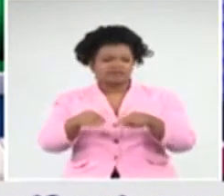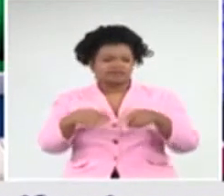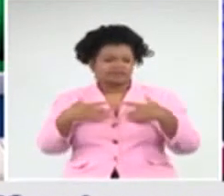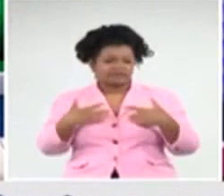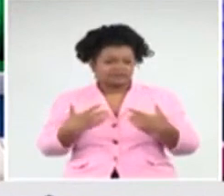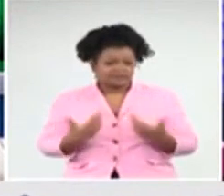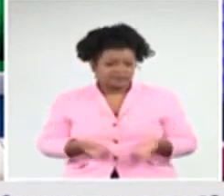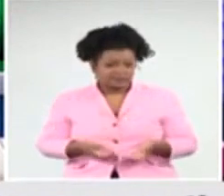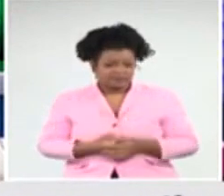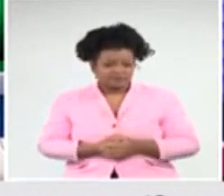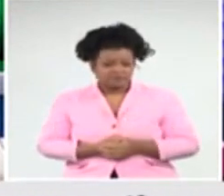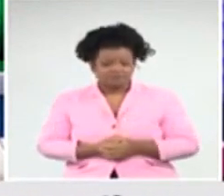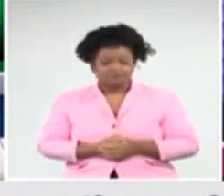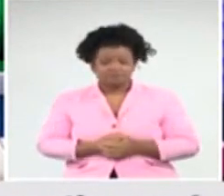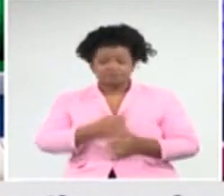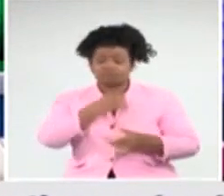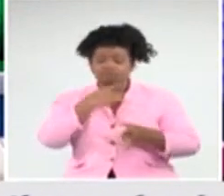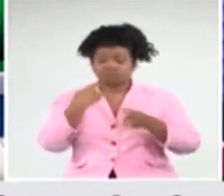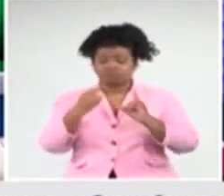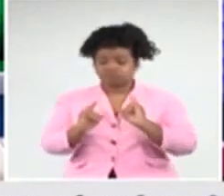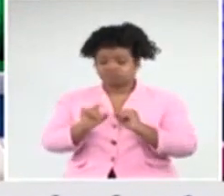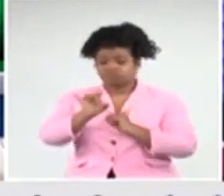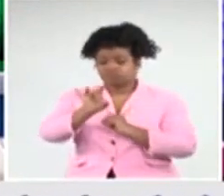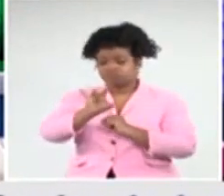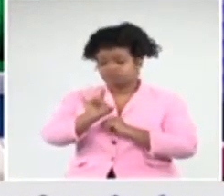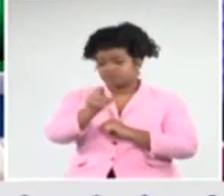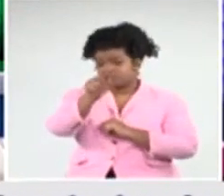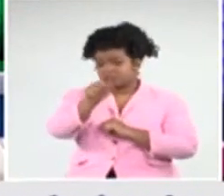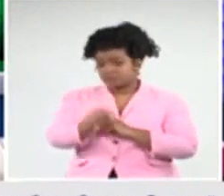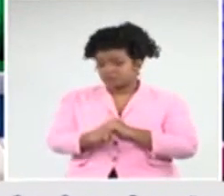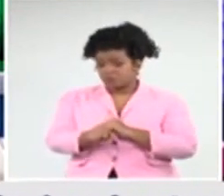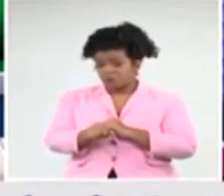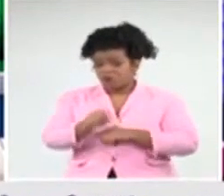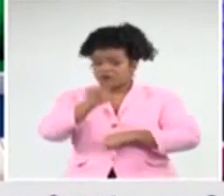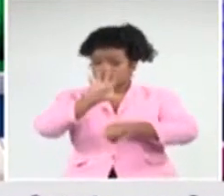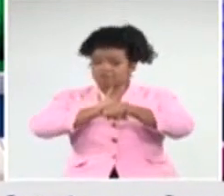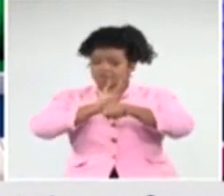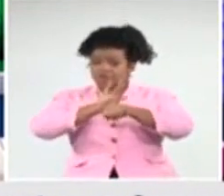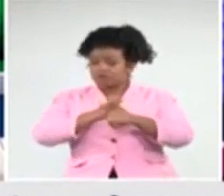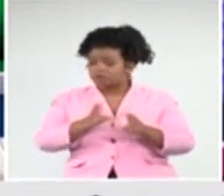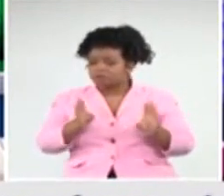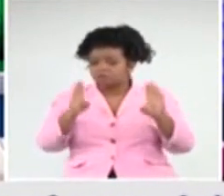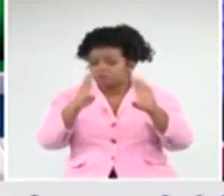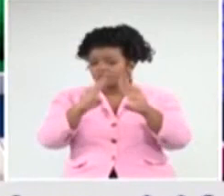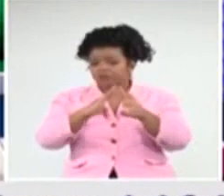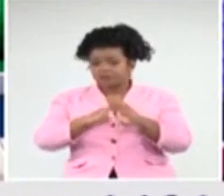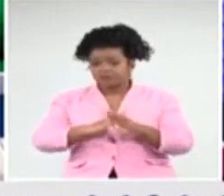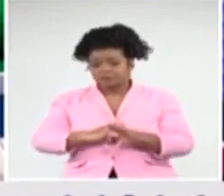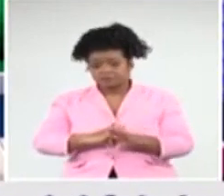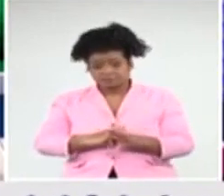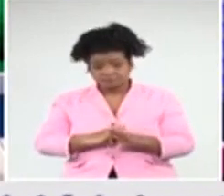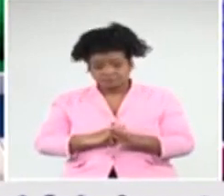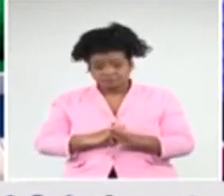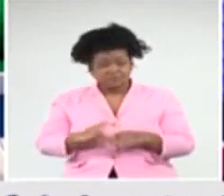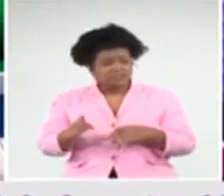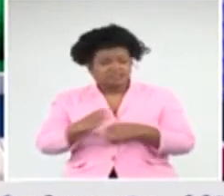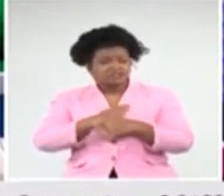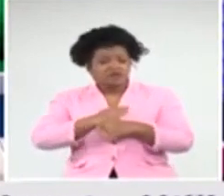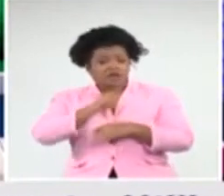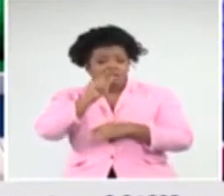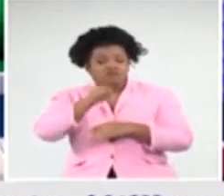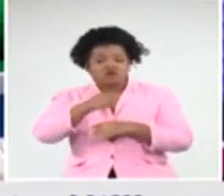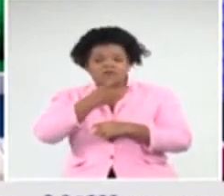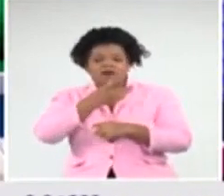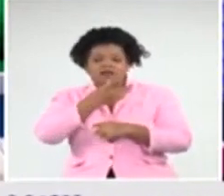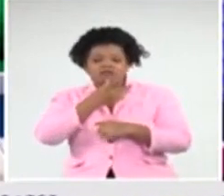que fallecen 15 personas que no tenían comorbilidades ninguna. Estamos hablando de personas